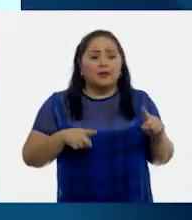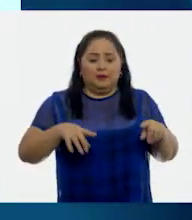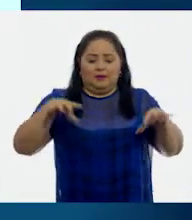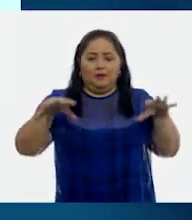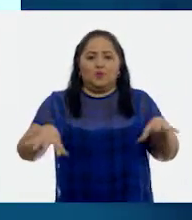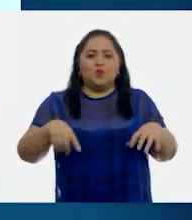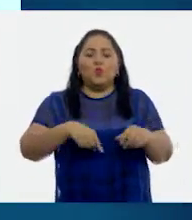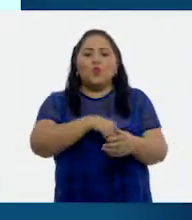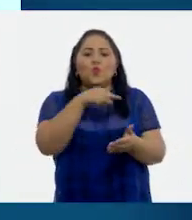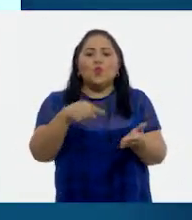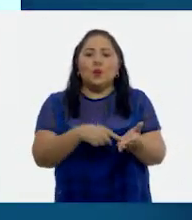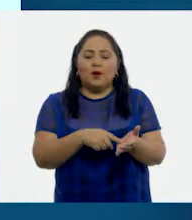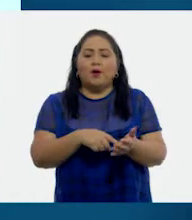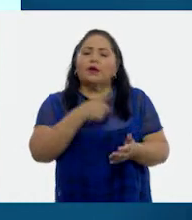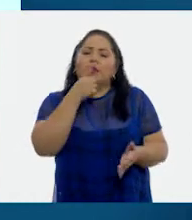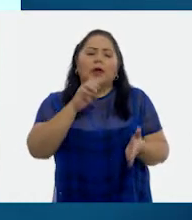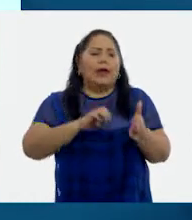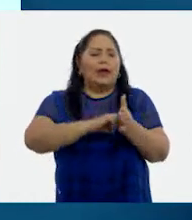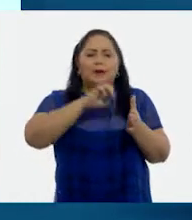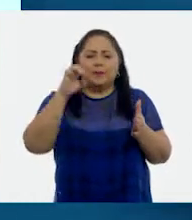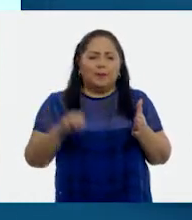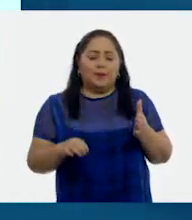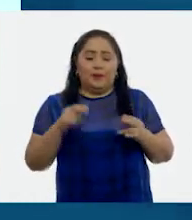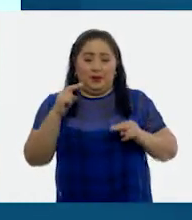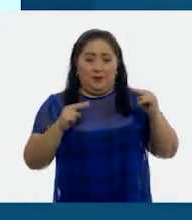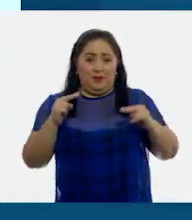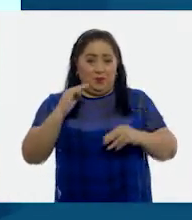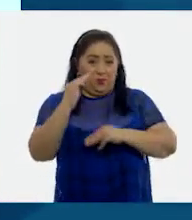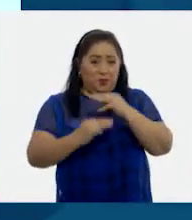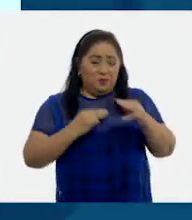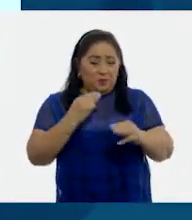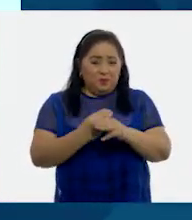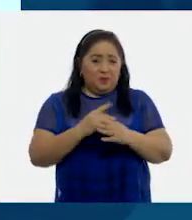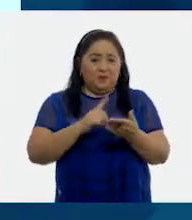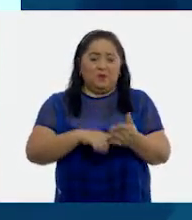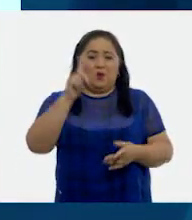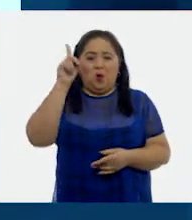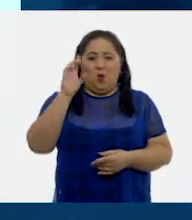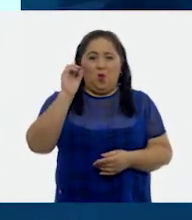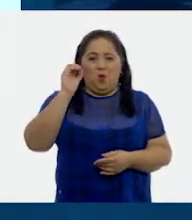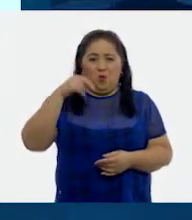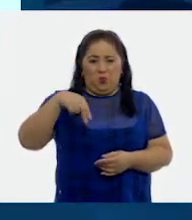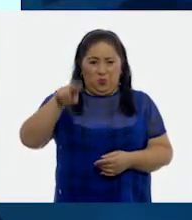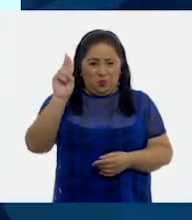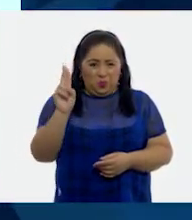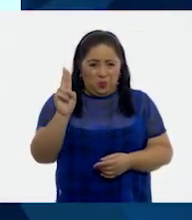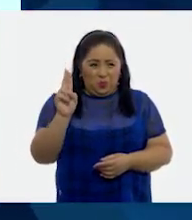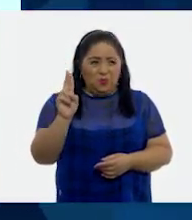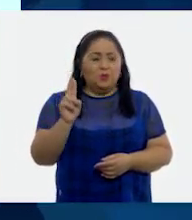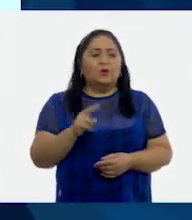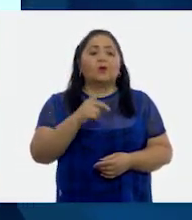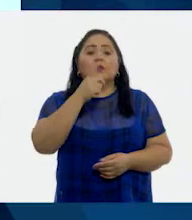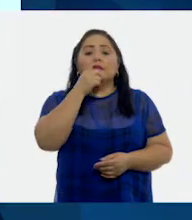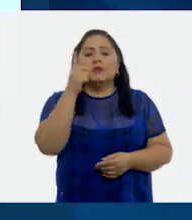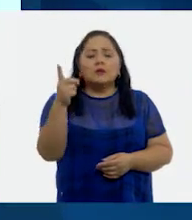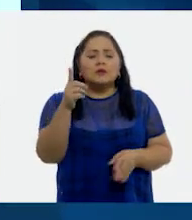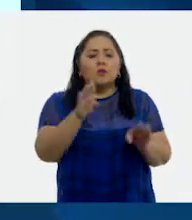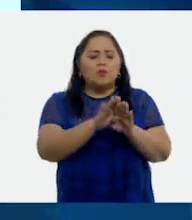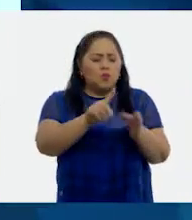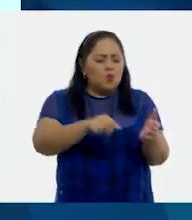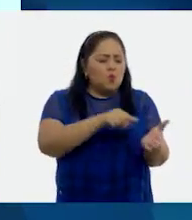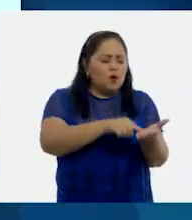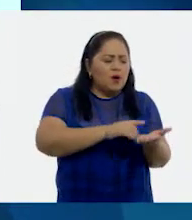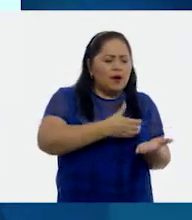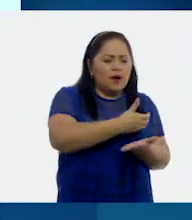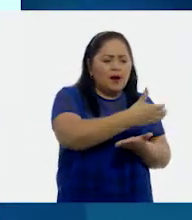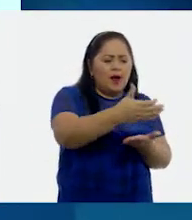determinado lugar. Por ejemplo, a nivel mundial, la Organización de las Naciones Unidas define un espacio